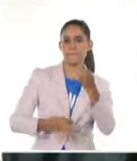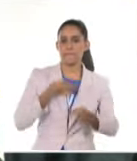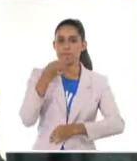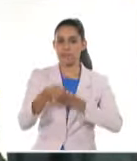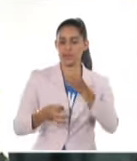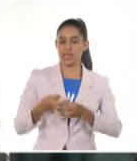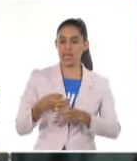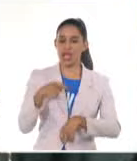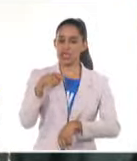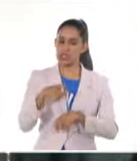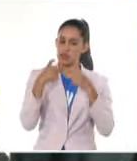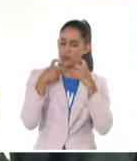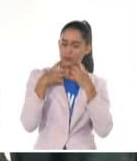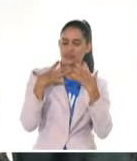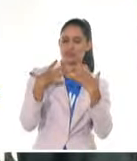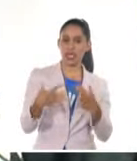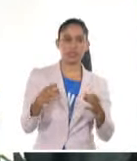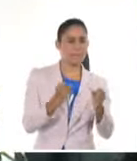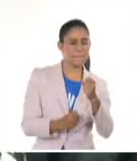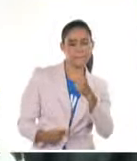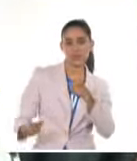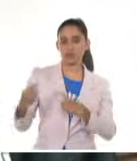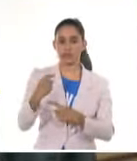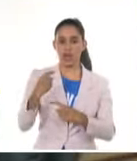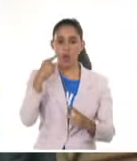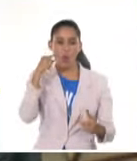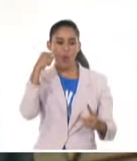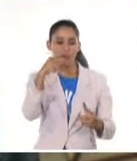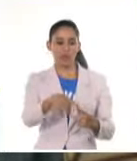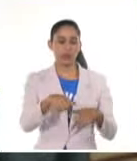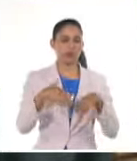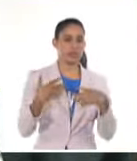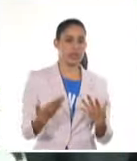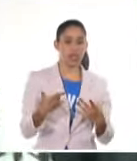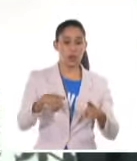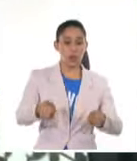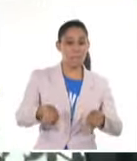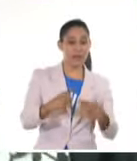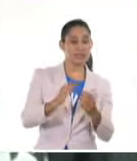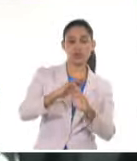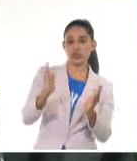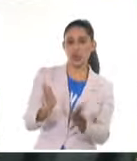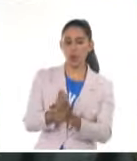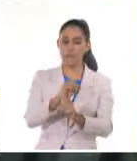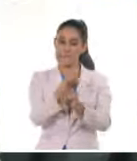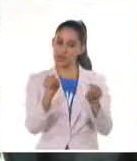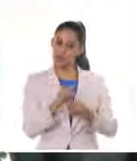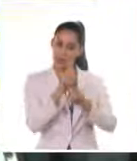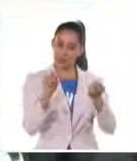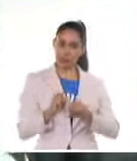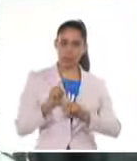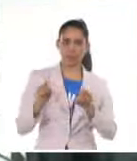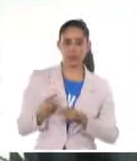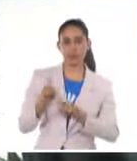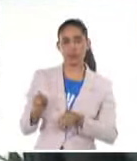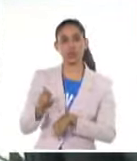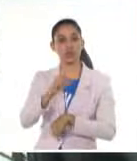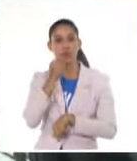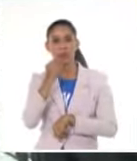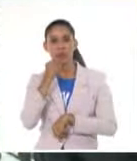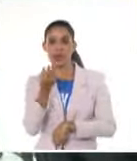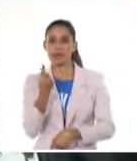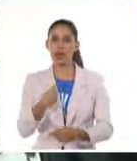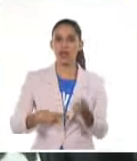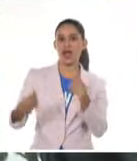tienen que tener el objetivo de responder a las preguntas actuales. O sea, no podemos tener que cada centro